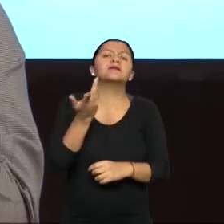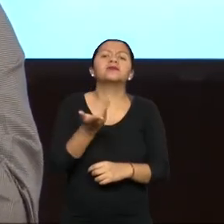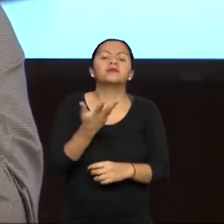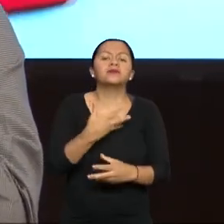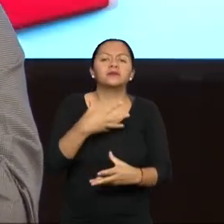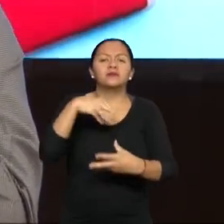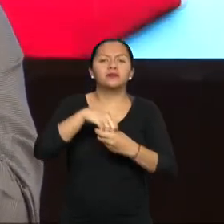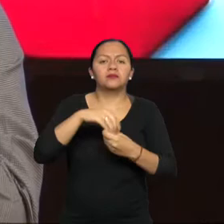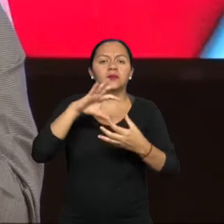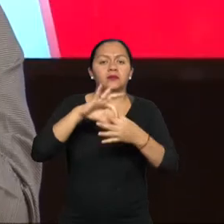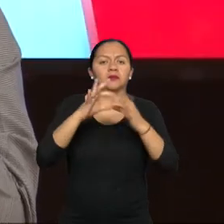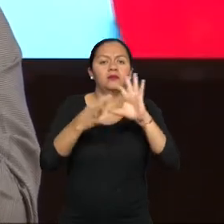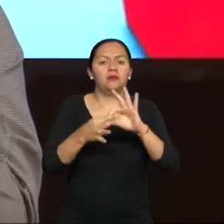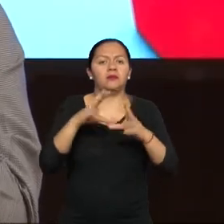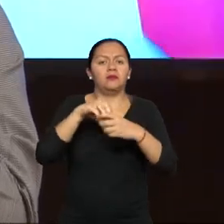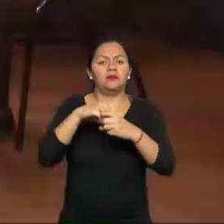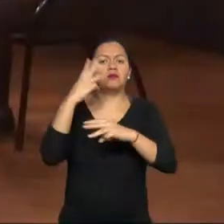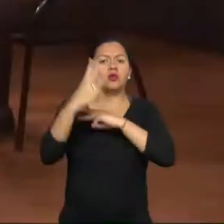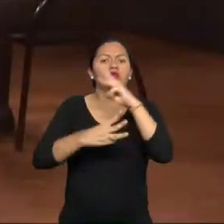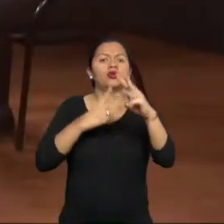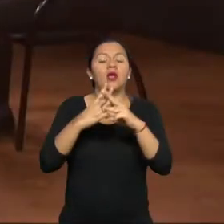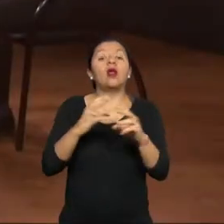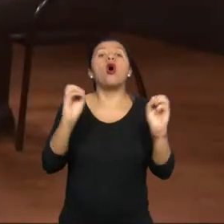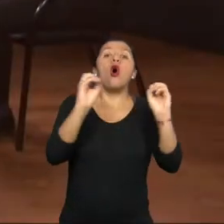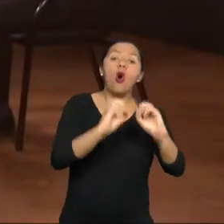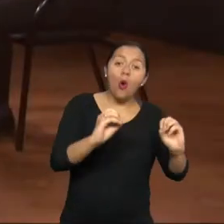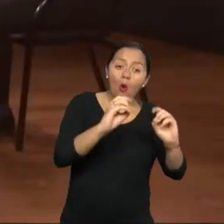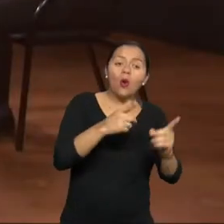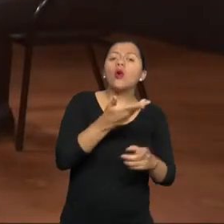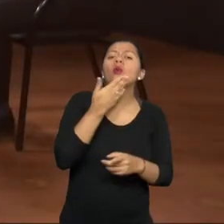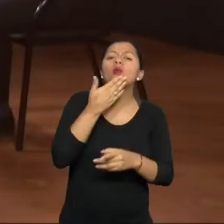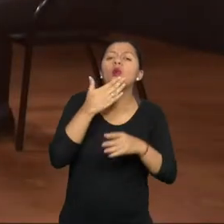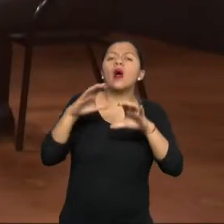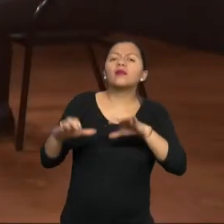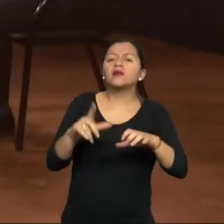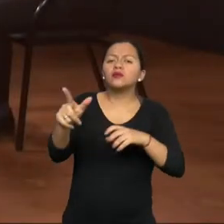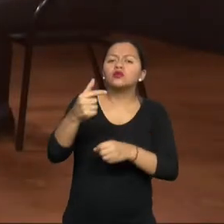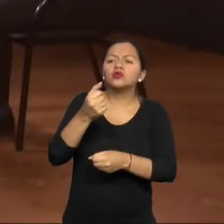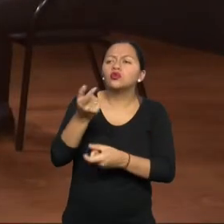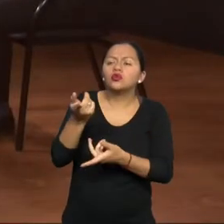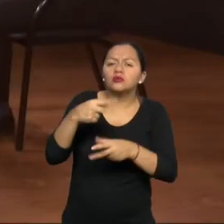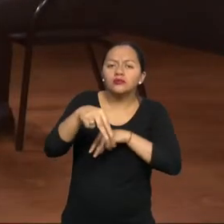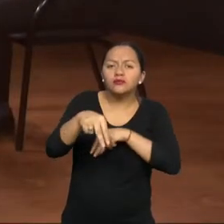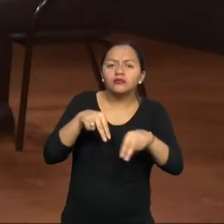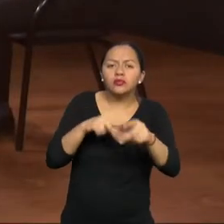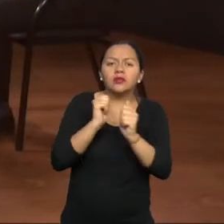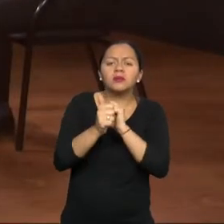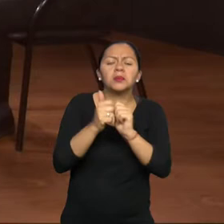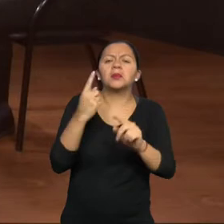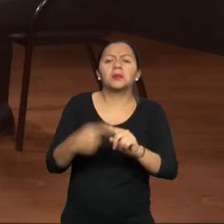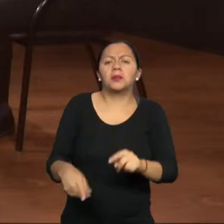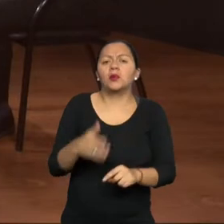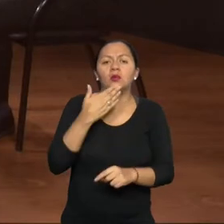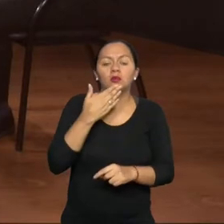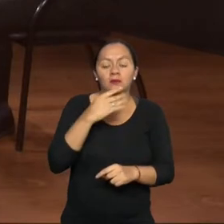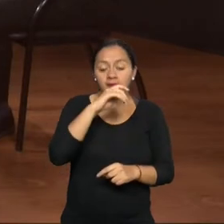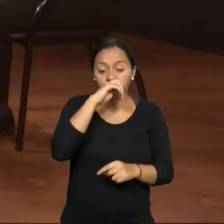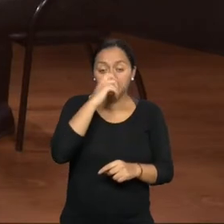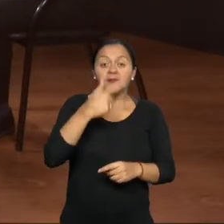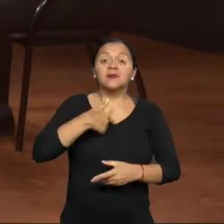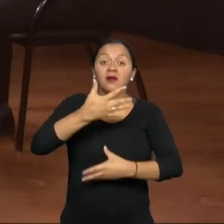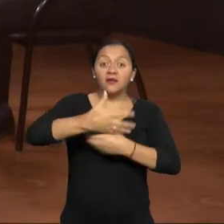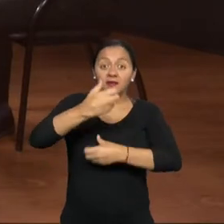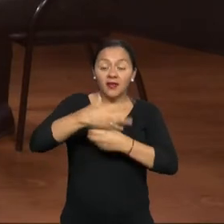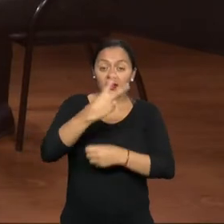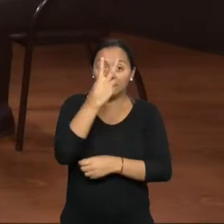paralimpismo mundial, o sea, o las actividades están reflejadas en algunos deportes. Bien, nosotros como federación